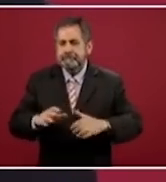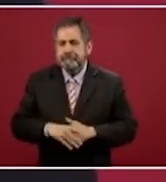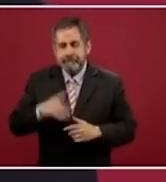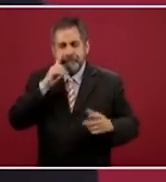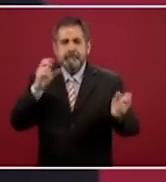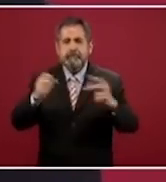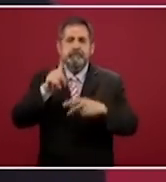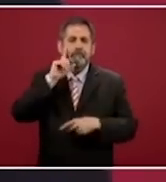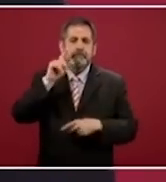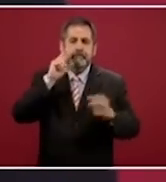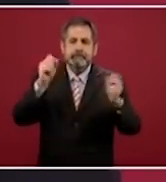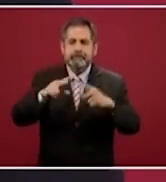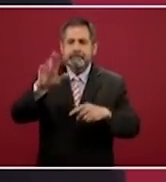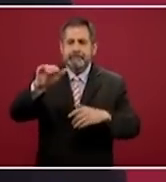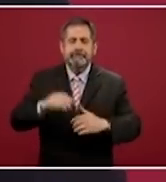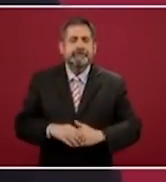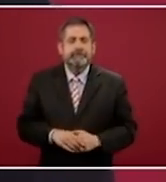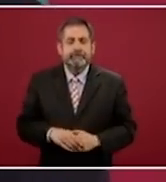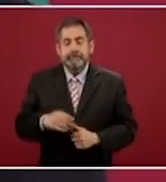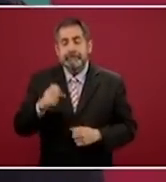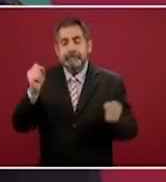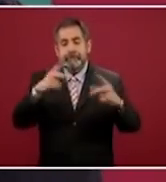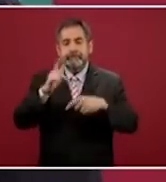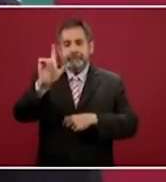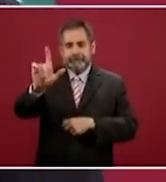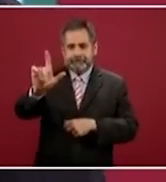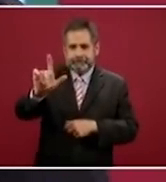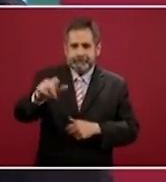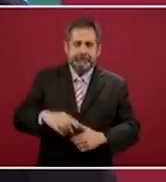nos vemos mañana, perdón, el lunes.